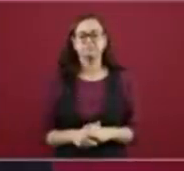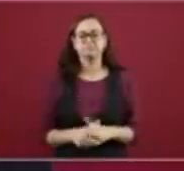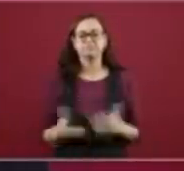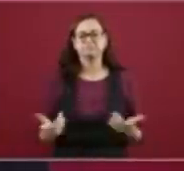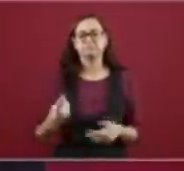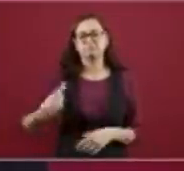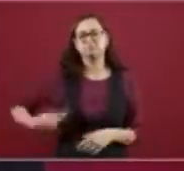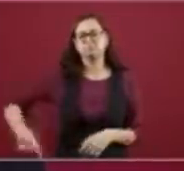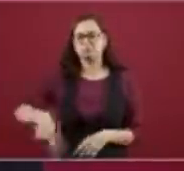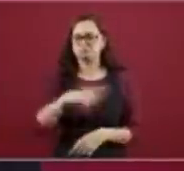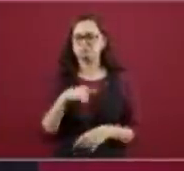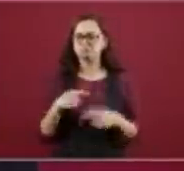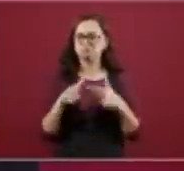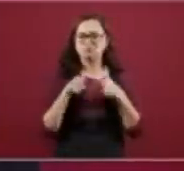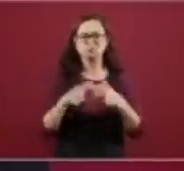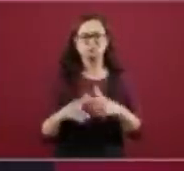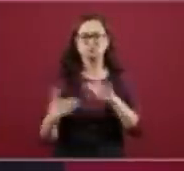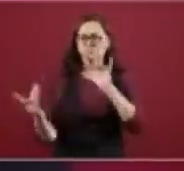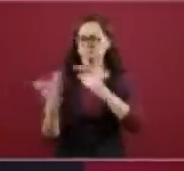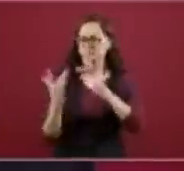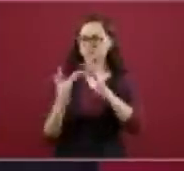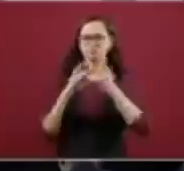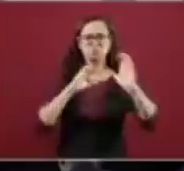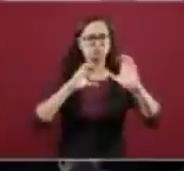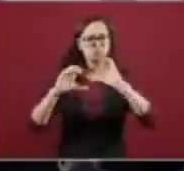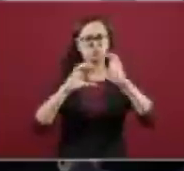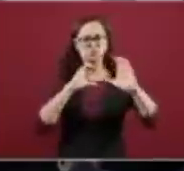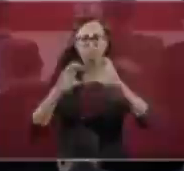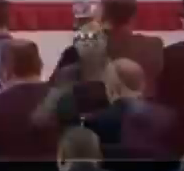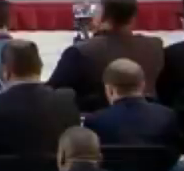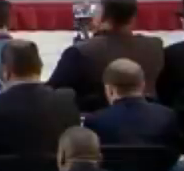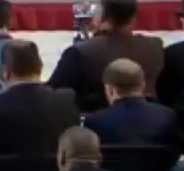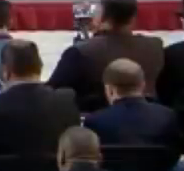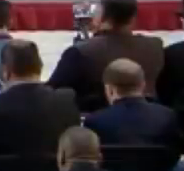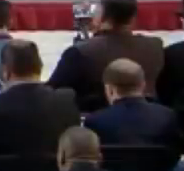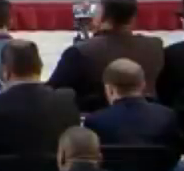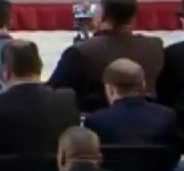en comunicación constante, permanente,